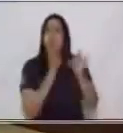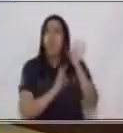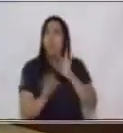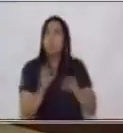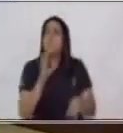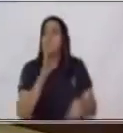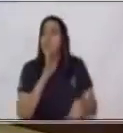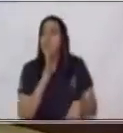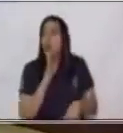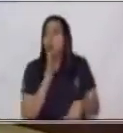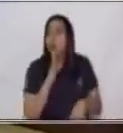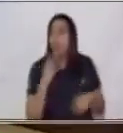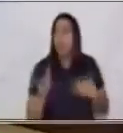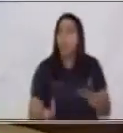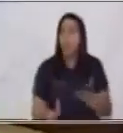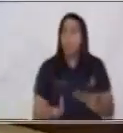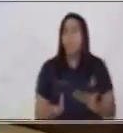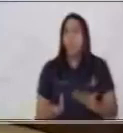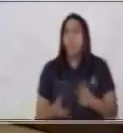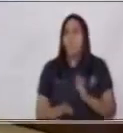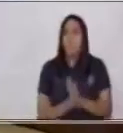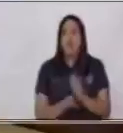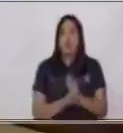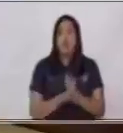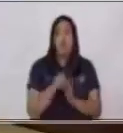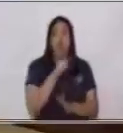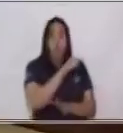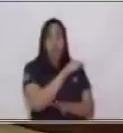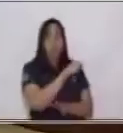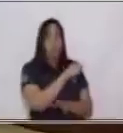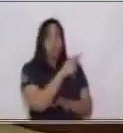está ofreciendo hechos o nos está ofreciendo opiniones?